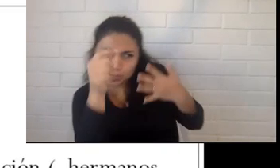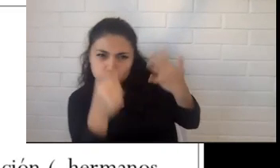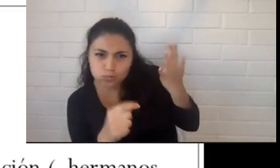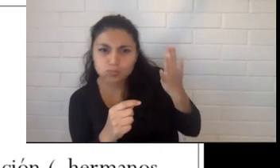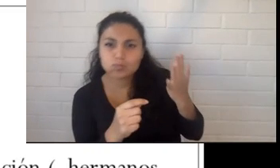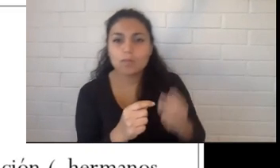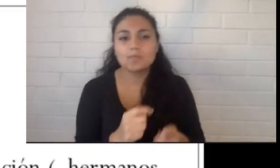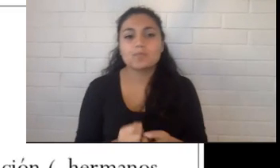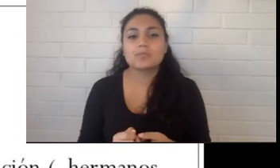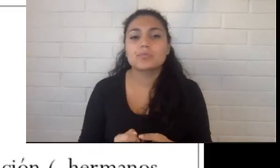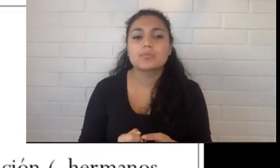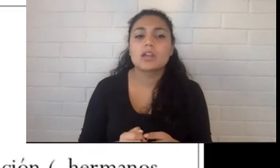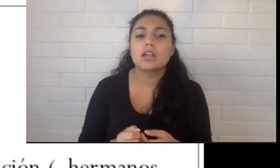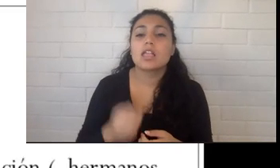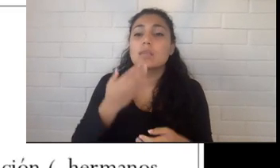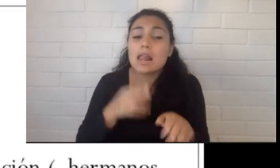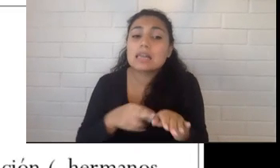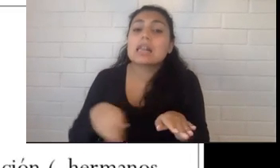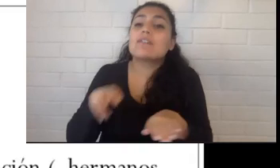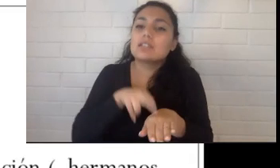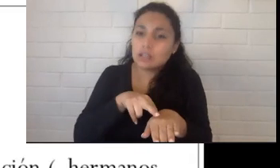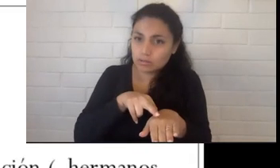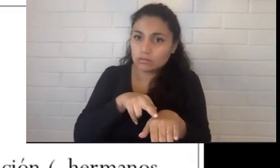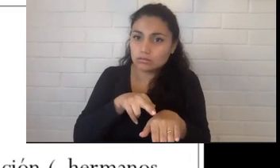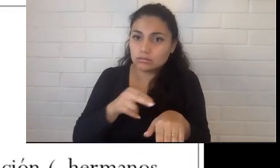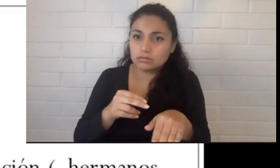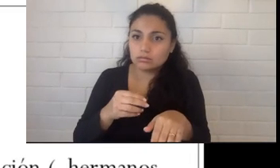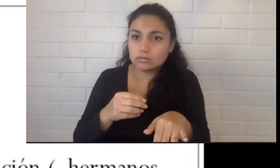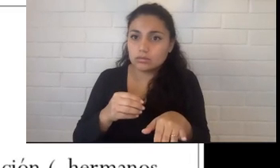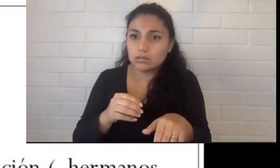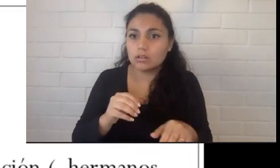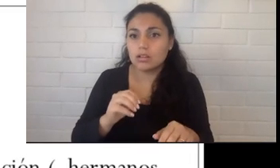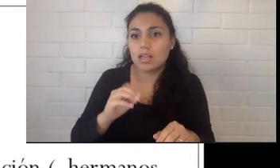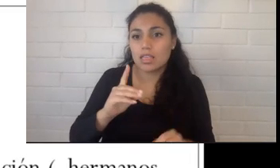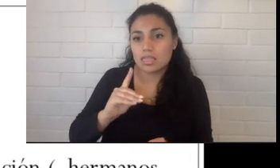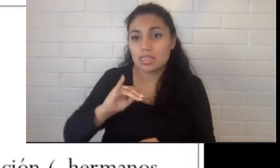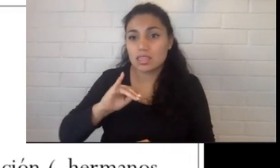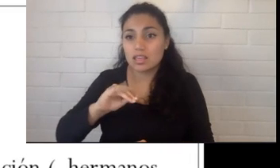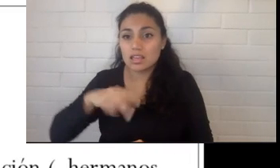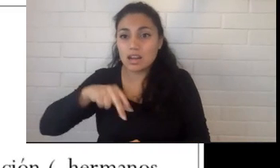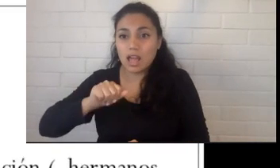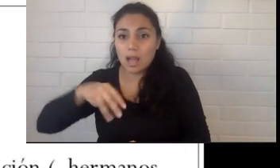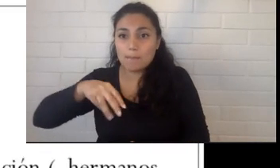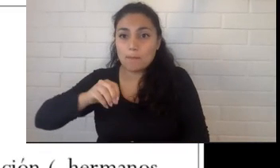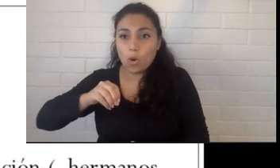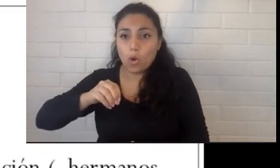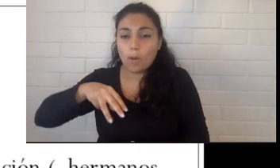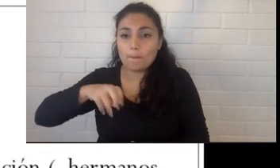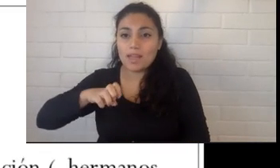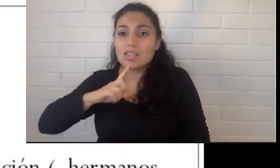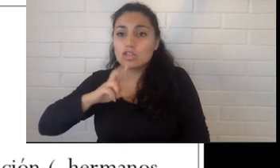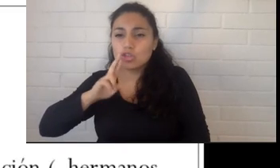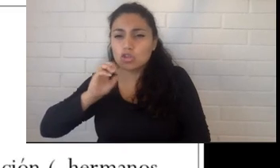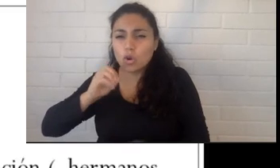eh, tenemos la electromiografía, tenemos los dinamómetros para evaluar fuerza, los